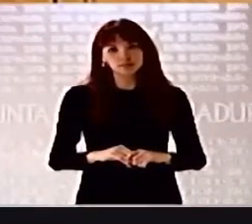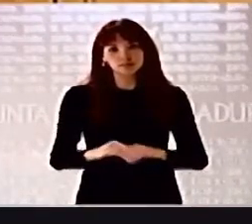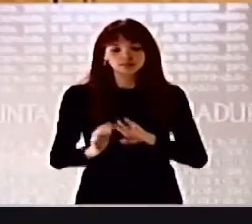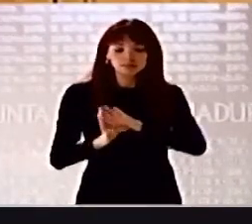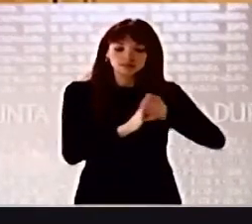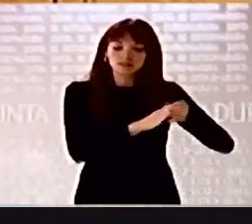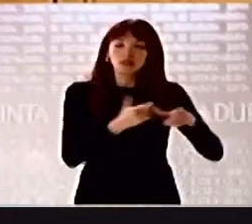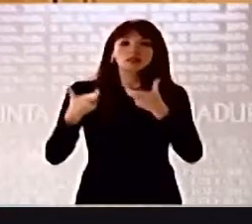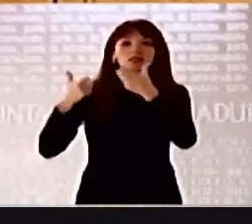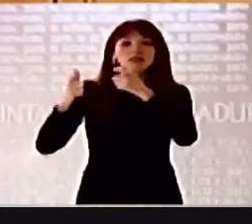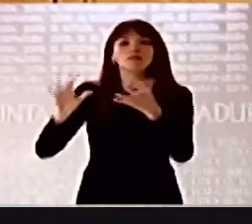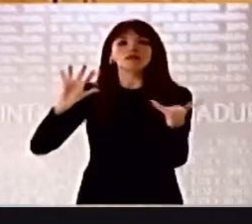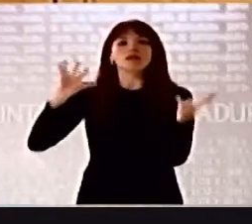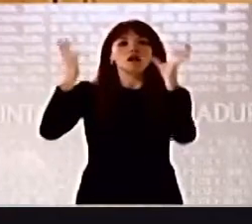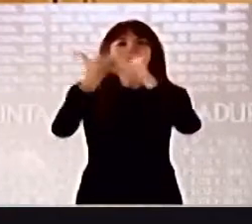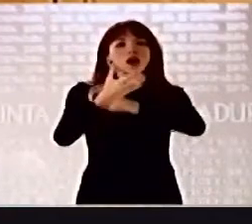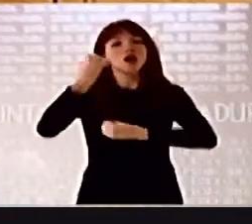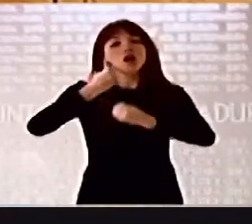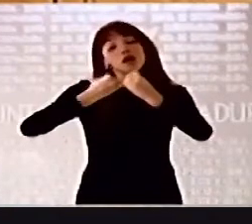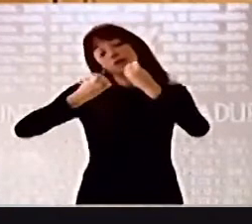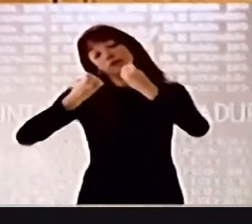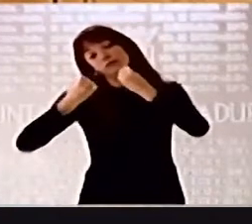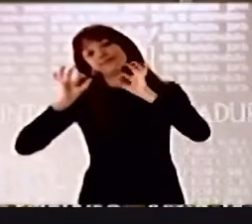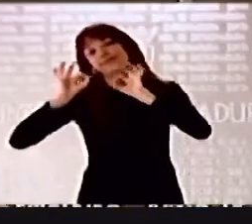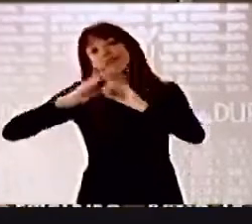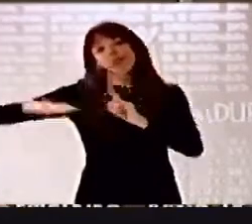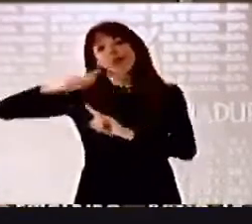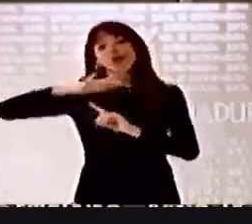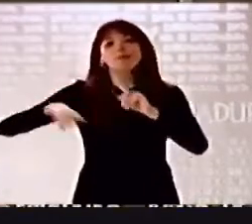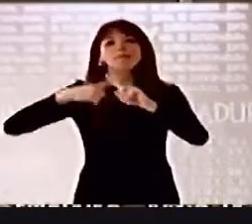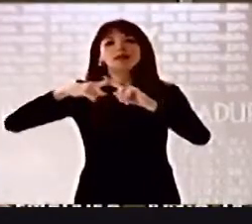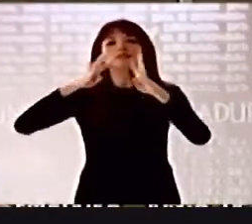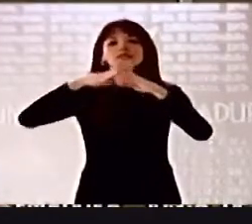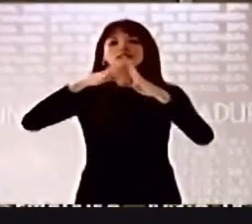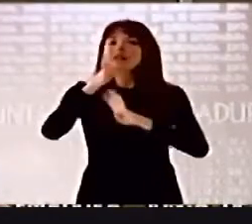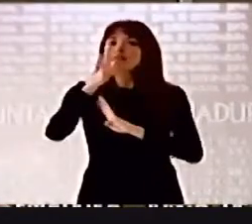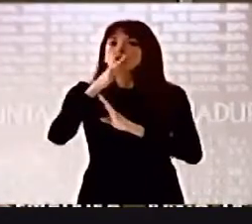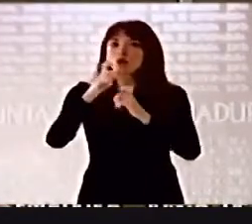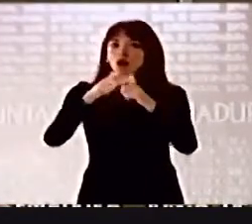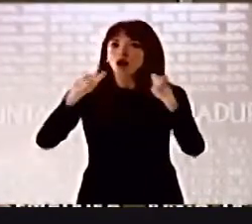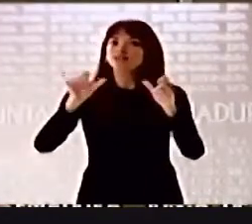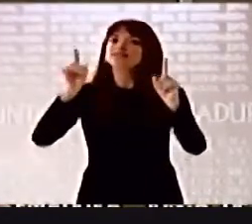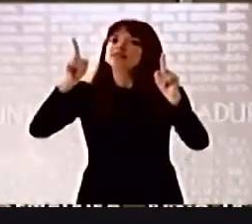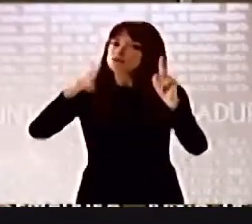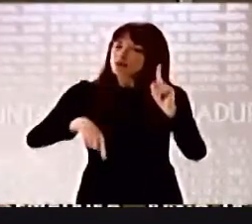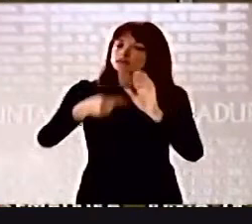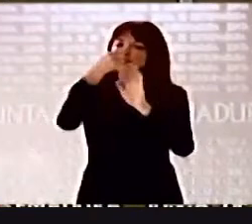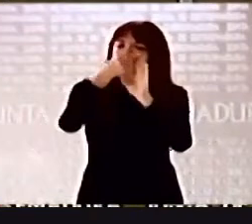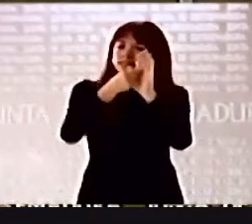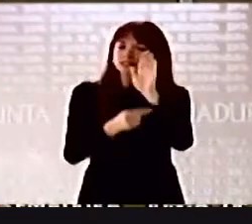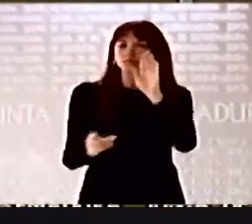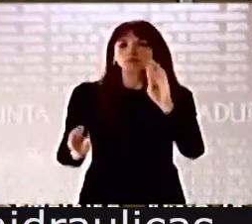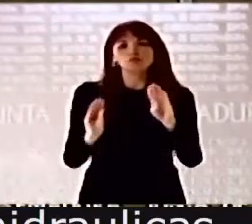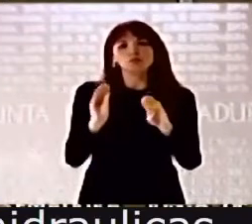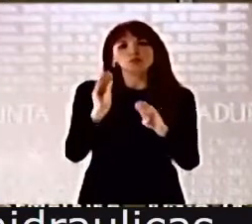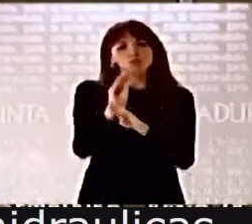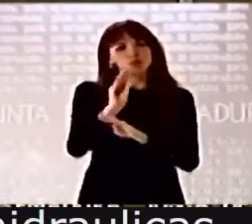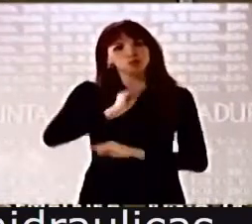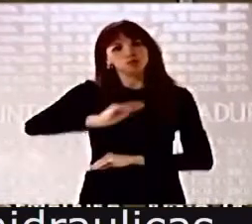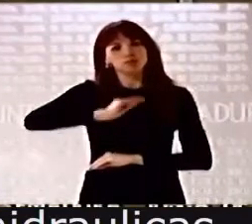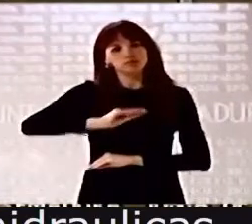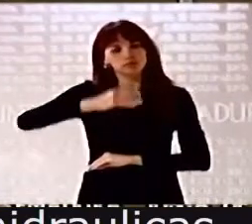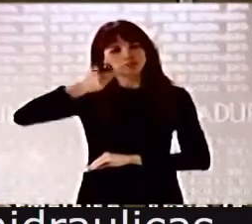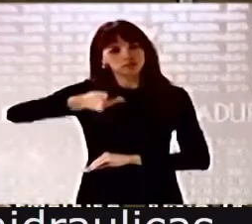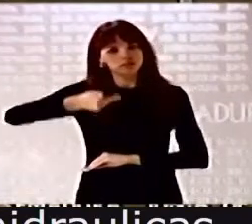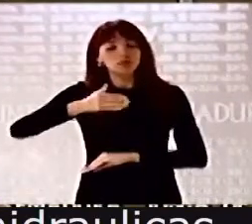materia de transición ecológica y de infraestructuras hidráulicas, hay un paquete también importante de inversiones para la contratación de